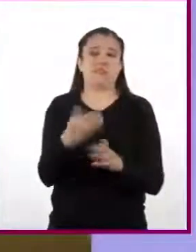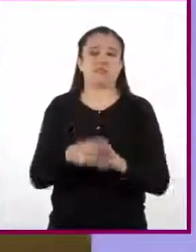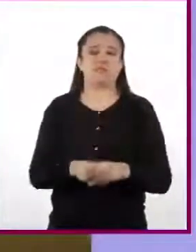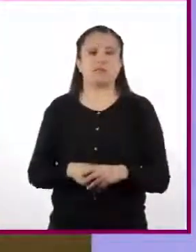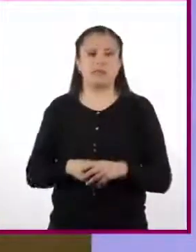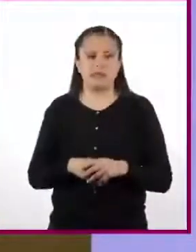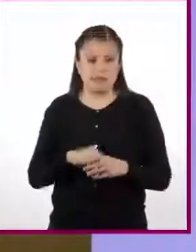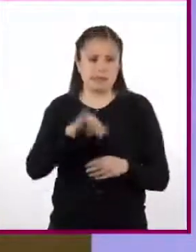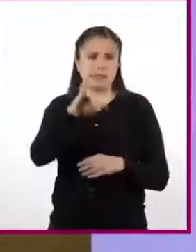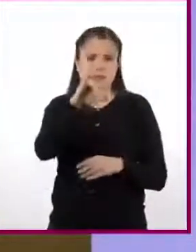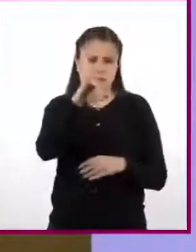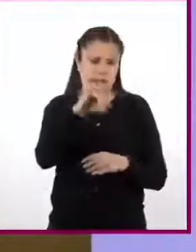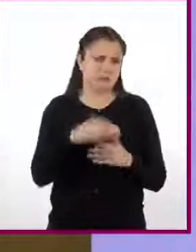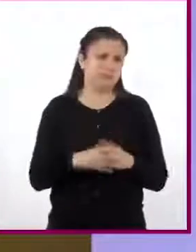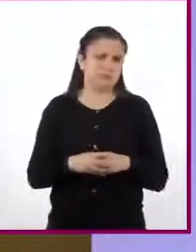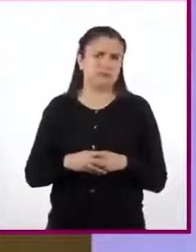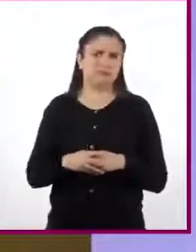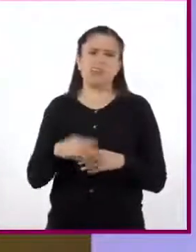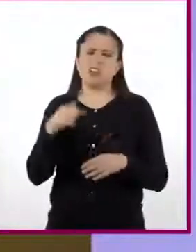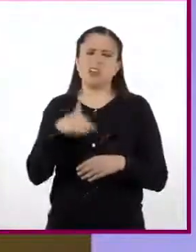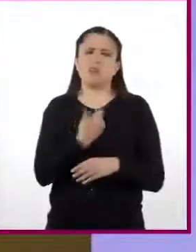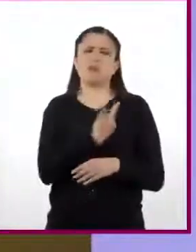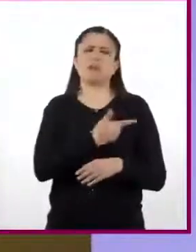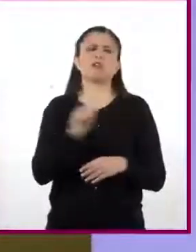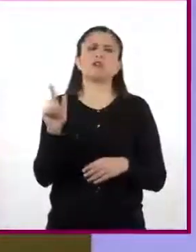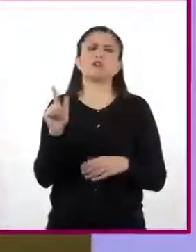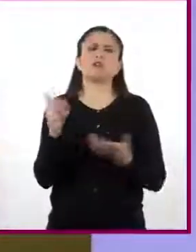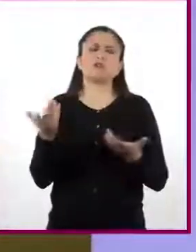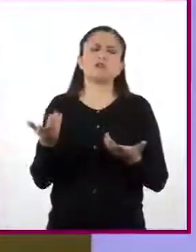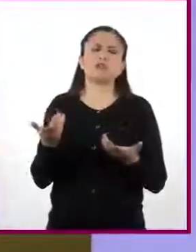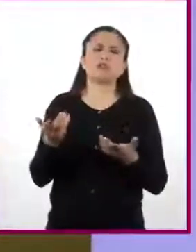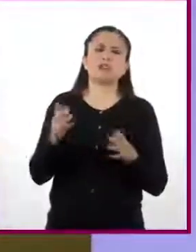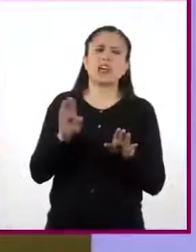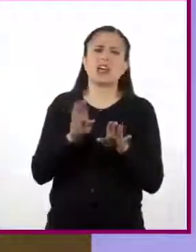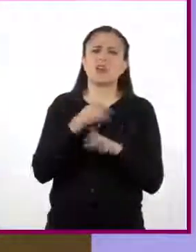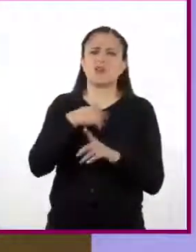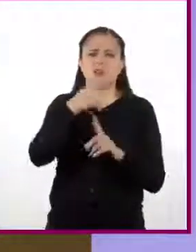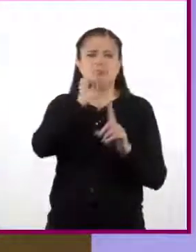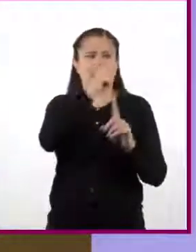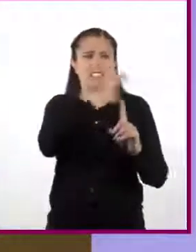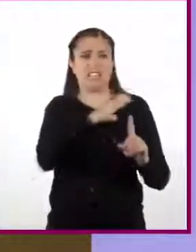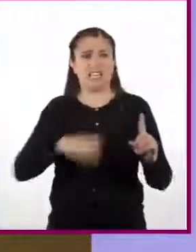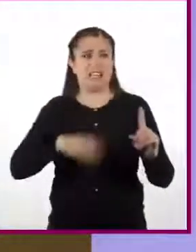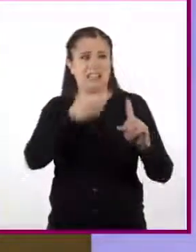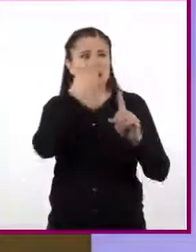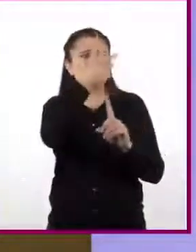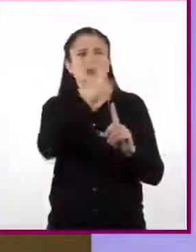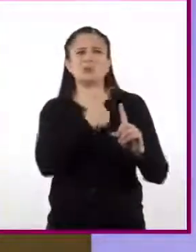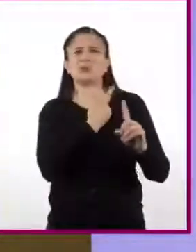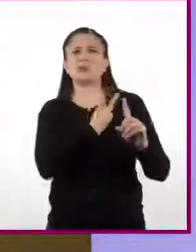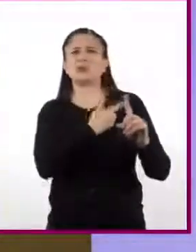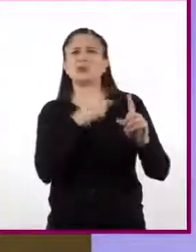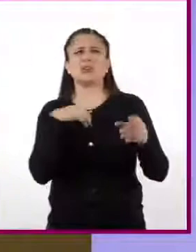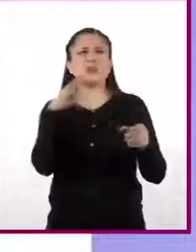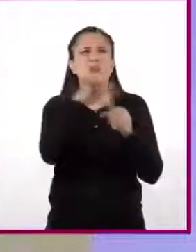Sí, porque no me gusta que quede alguien que no me simpatiza ni sé qué ofrece.